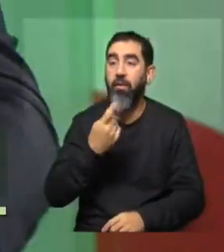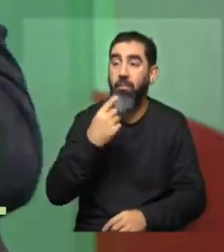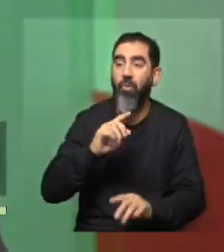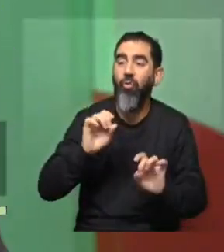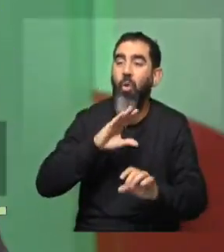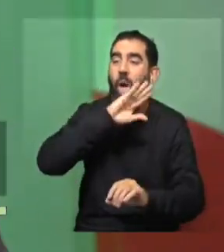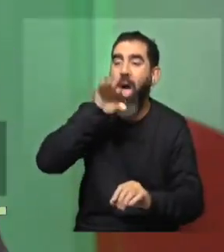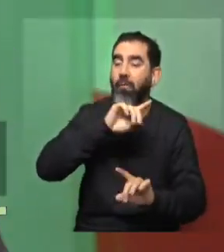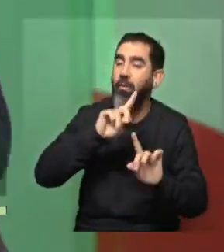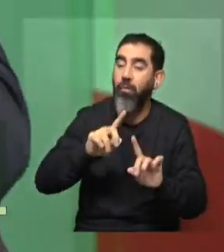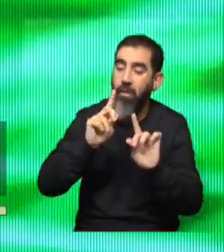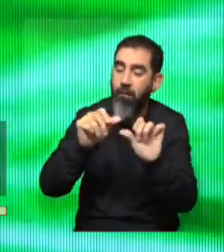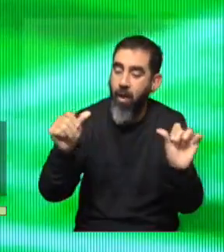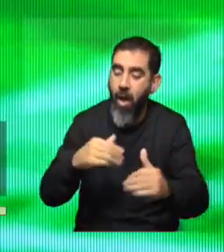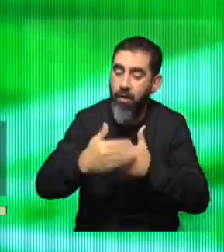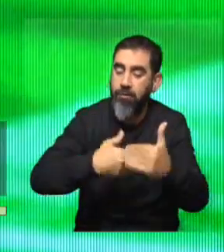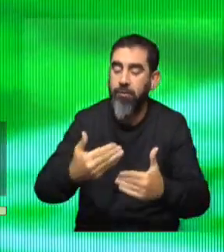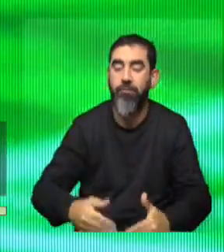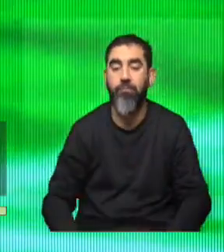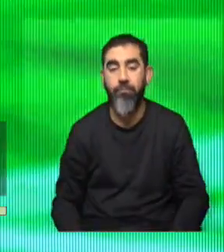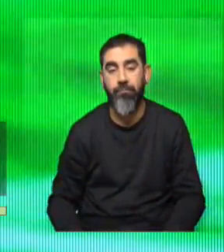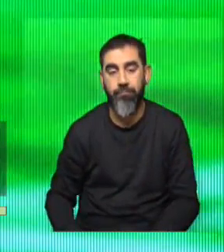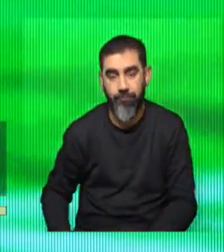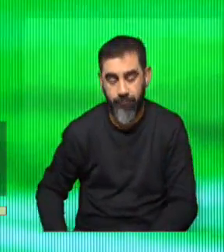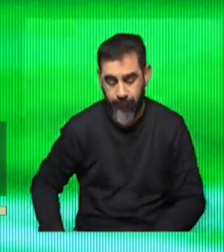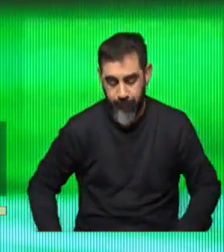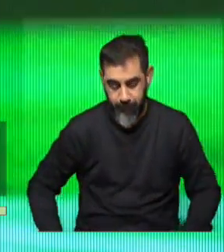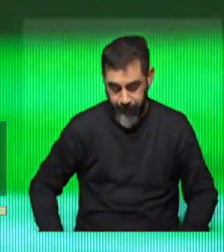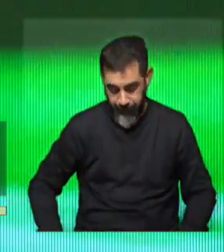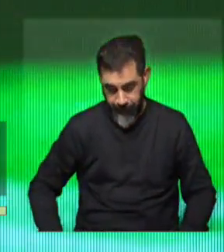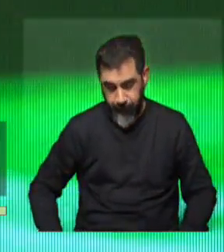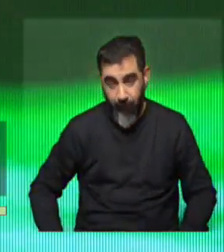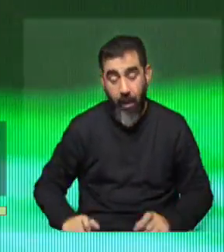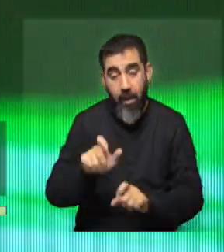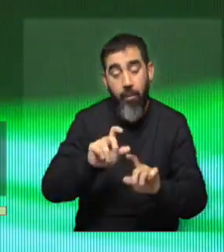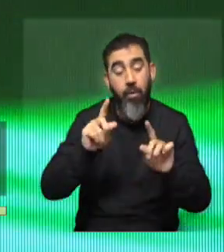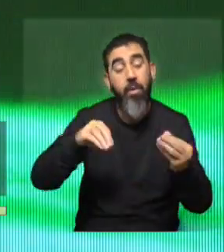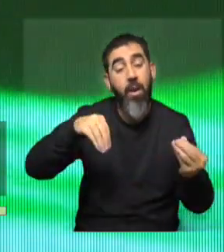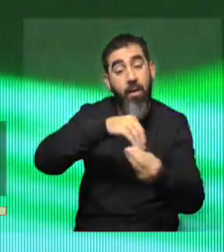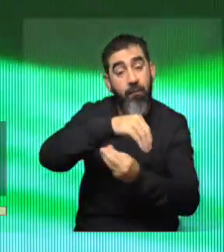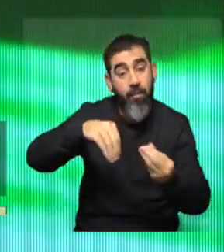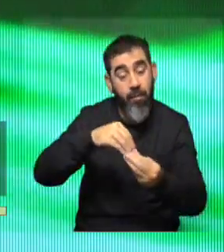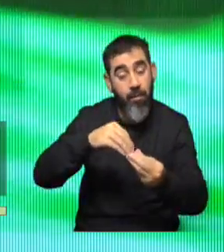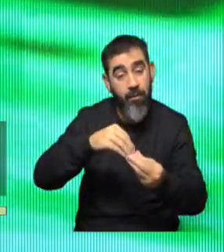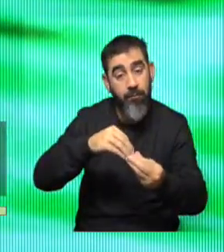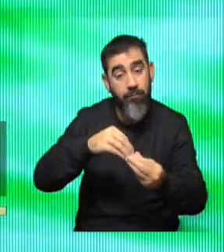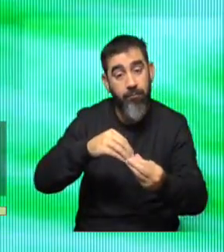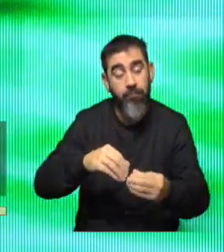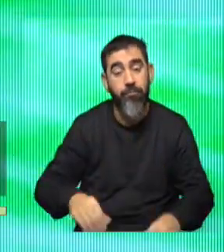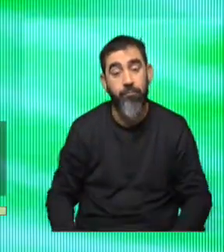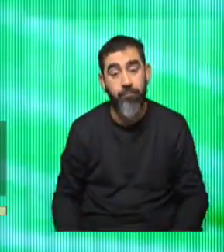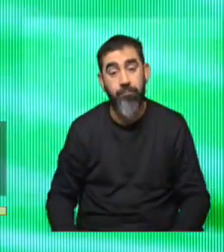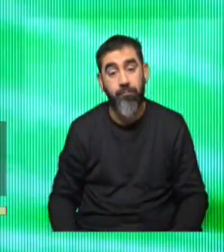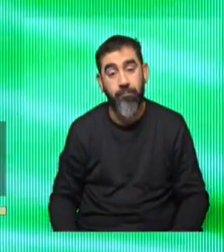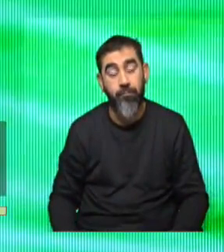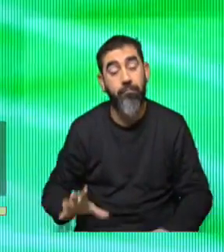de hablar hay que contener exactamente hay que dar soluciones a los pacientes y a las familias que son son parte